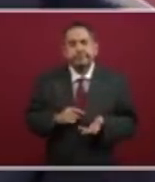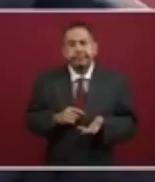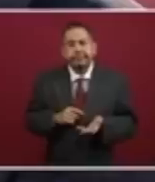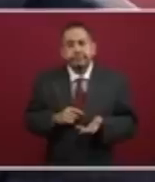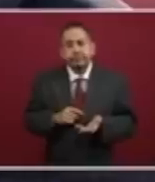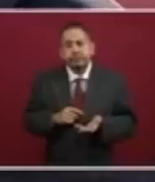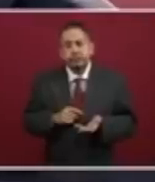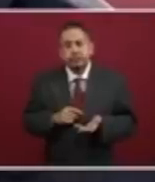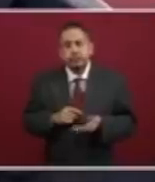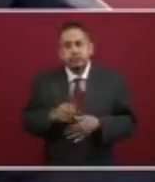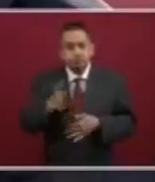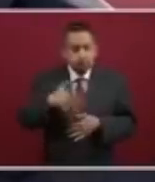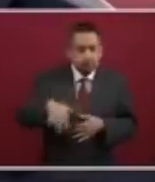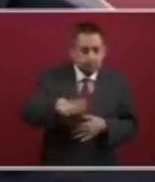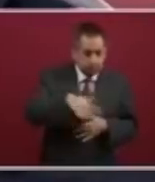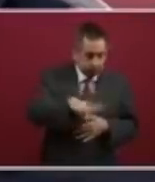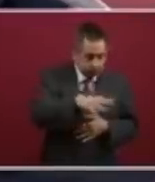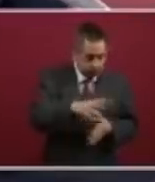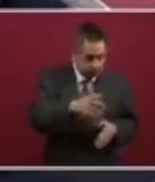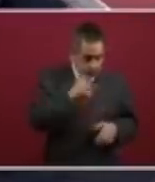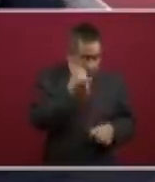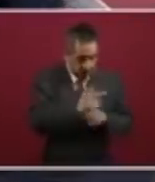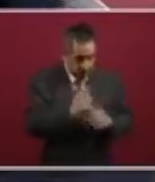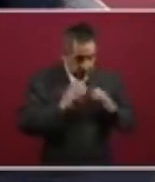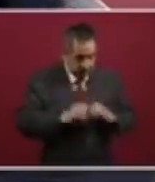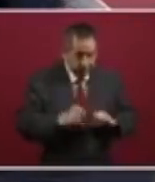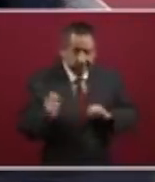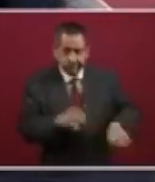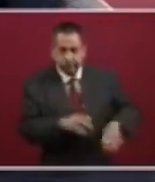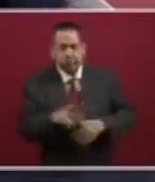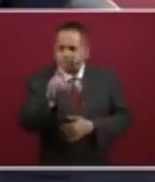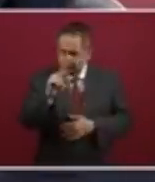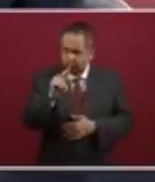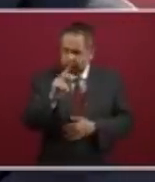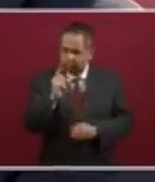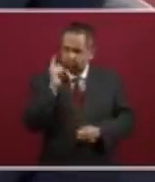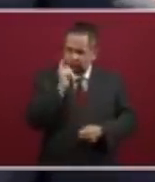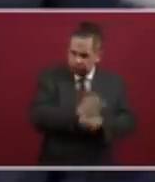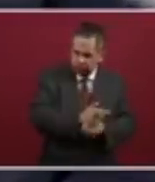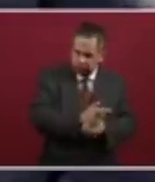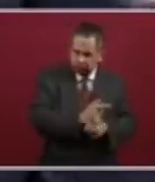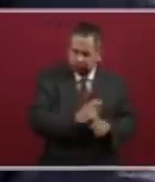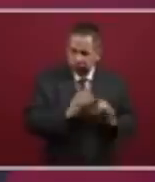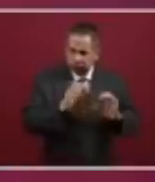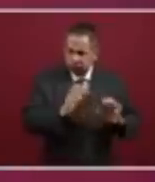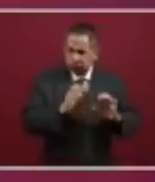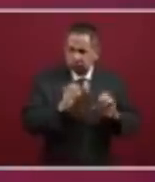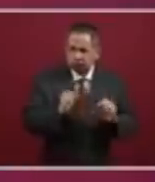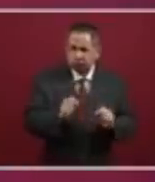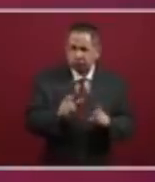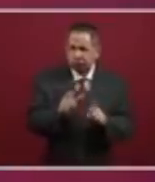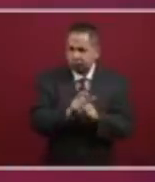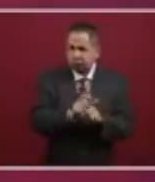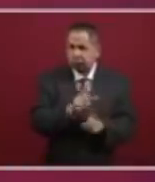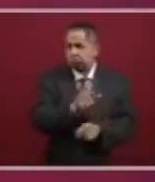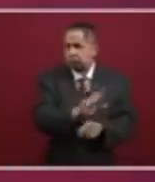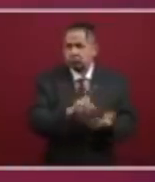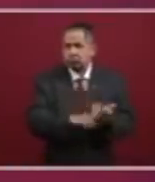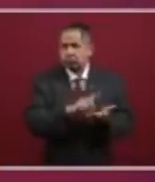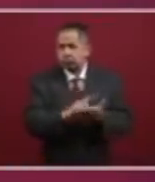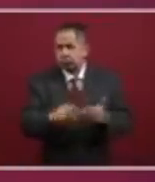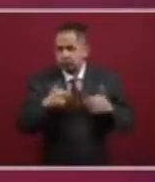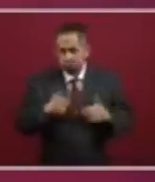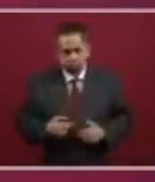dejar de proteger a los ciudadanos, garantizarles sus derechos humanos,